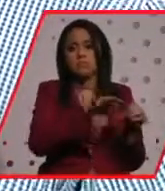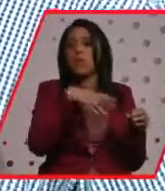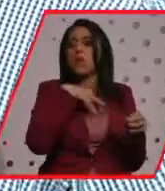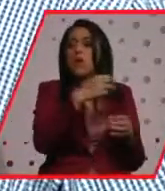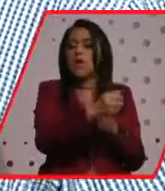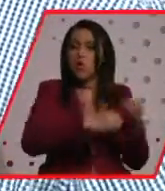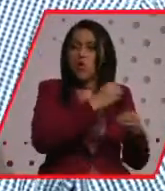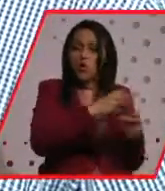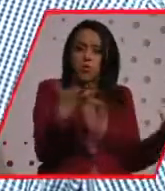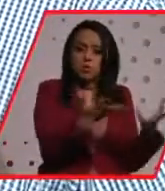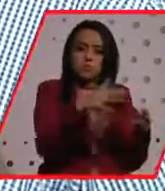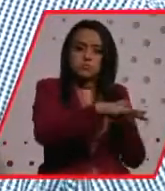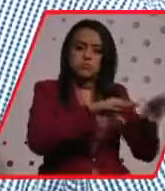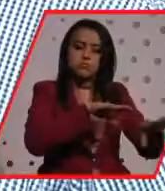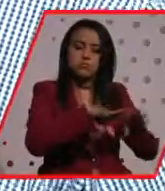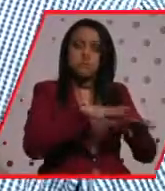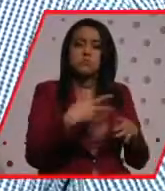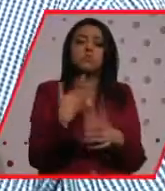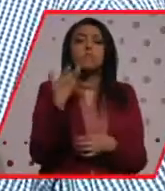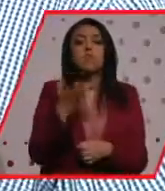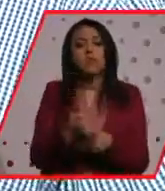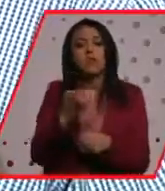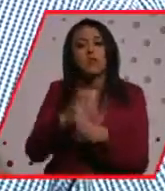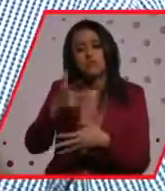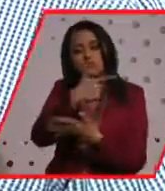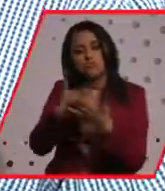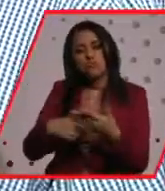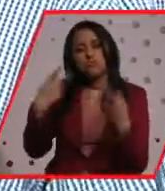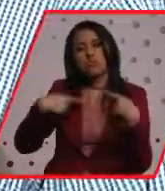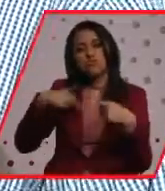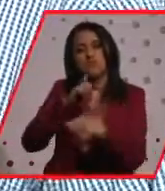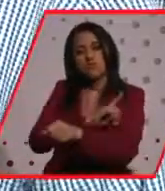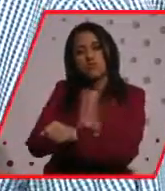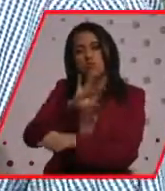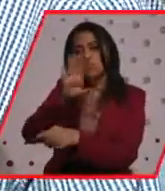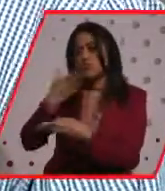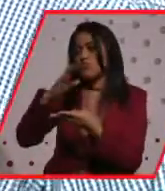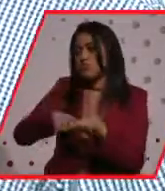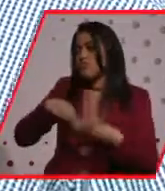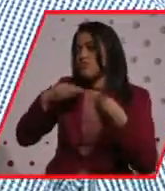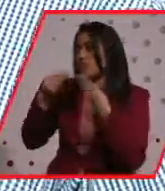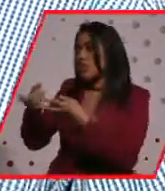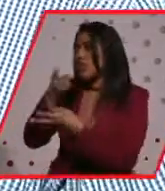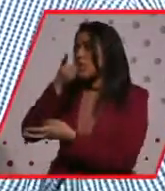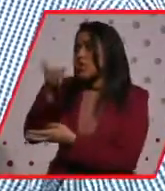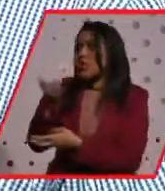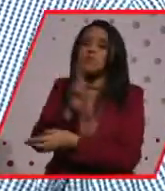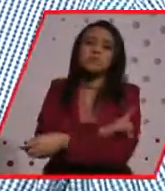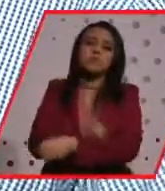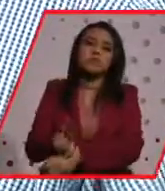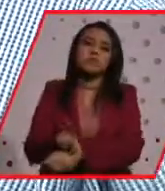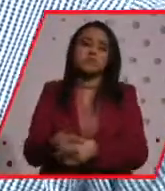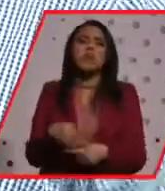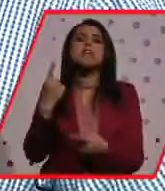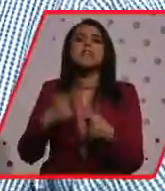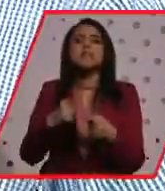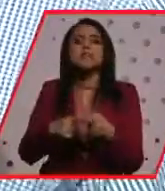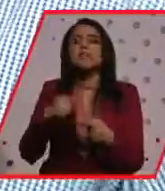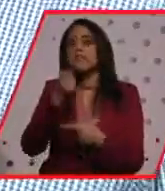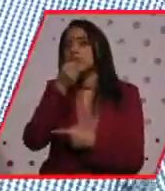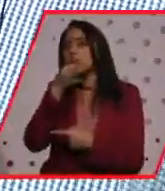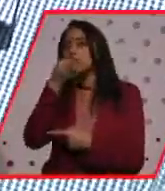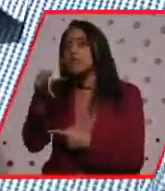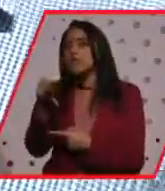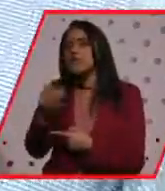inducidas. Él lleva toda la gestión ante la delegación y se les avisó en su momento, en tiempo y forma. ¿Quién se le avisó? La verdad, te